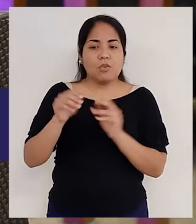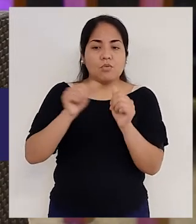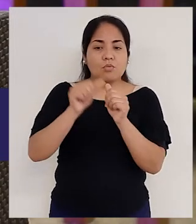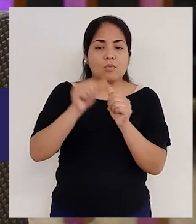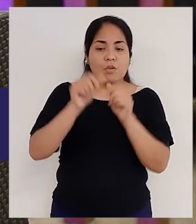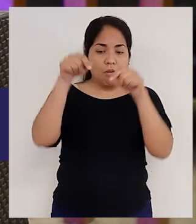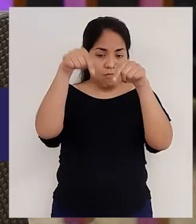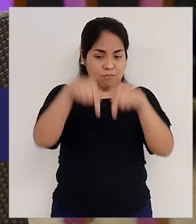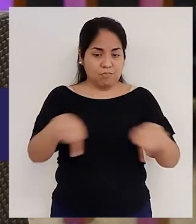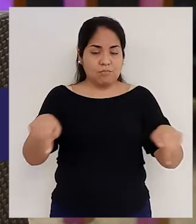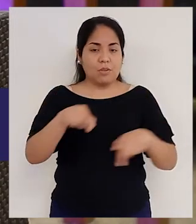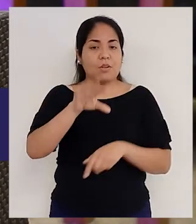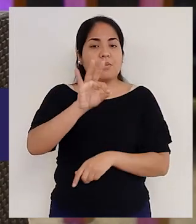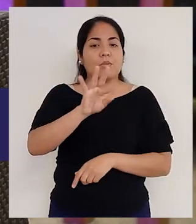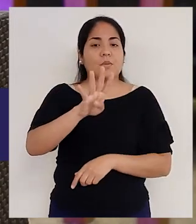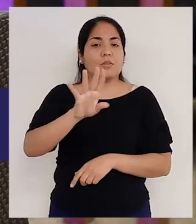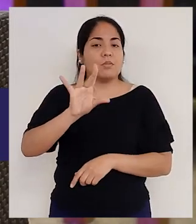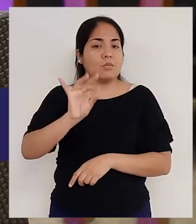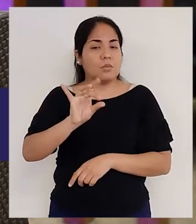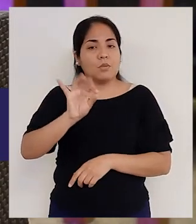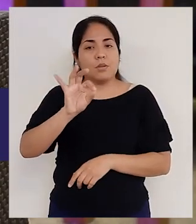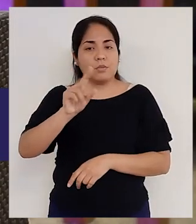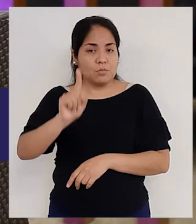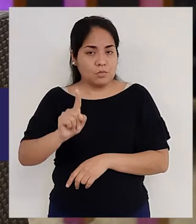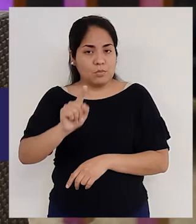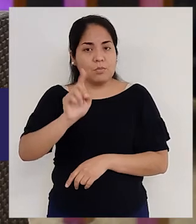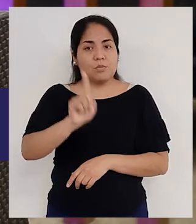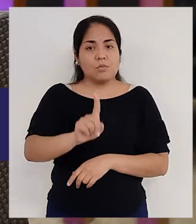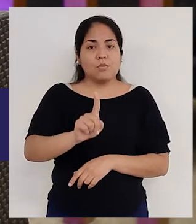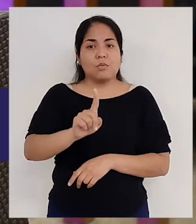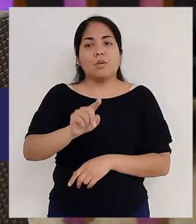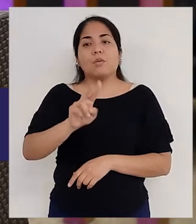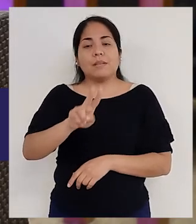emprendurismo, llamen a este número que aparece en pantalla, que es el